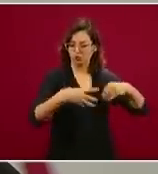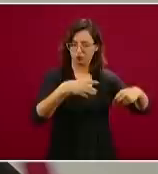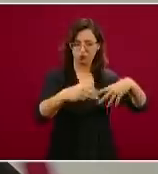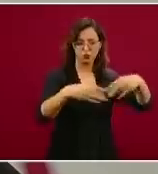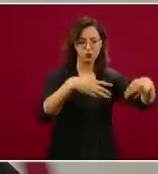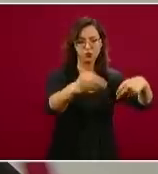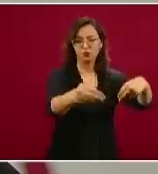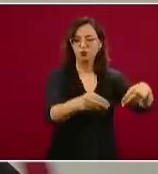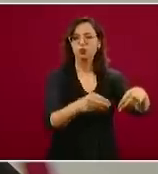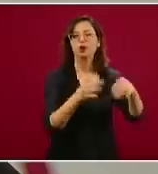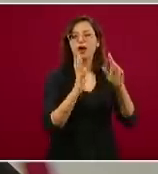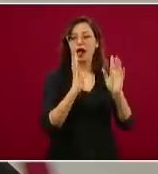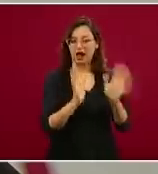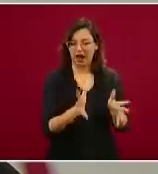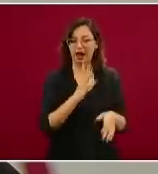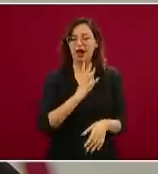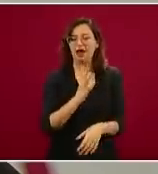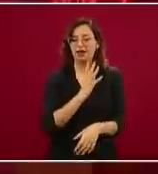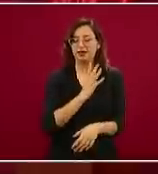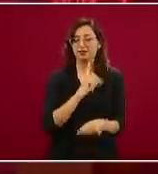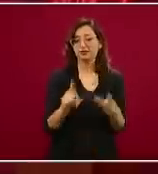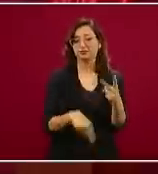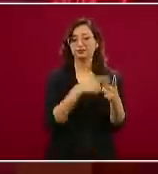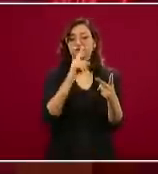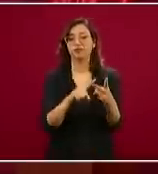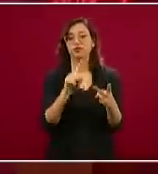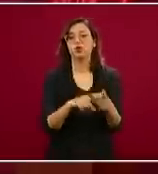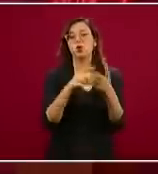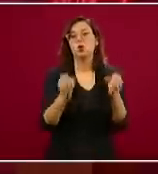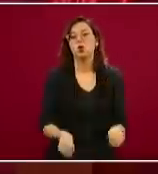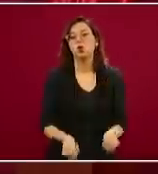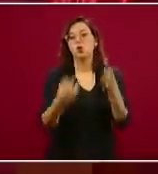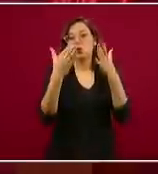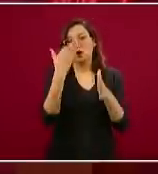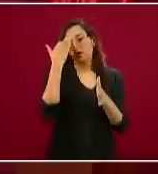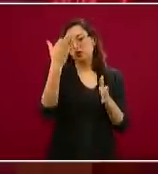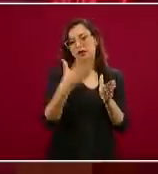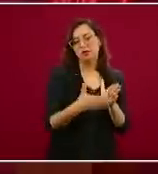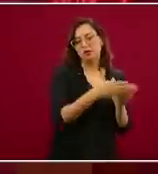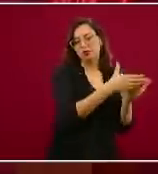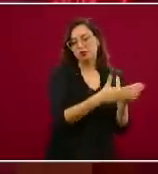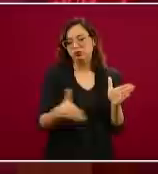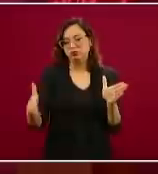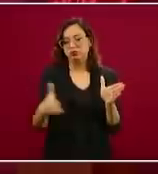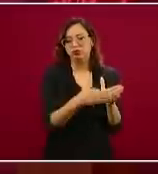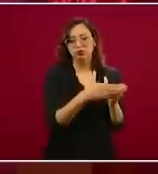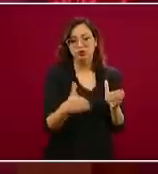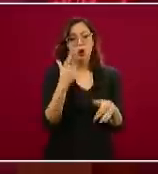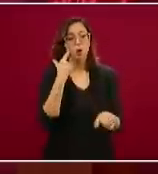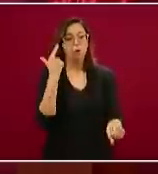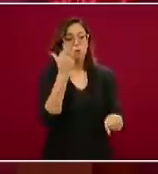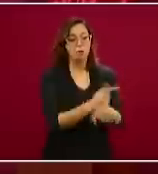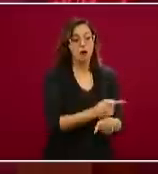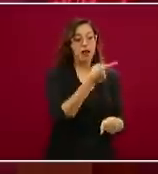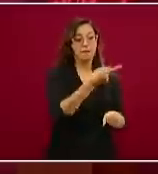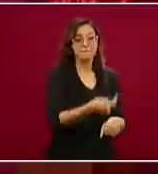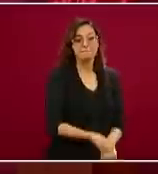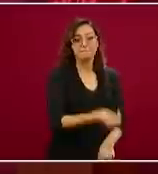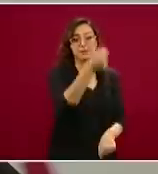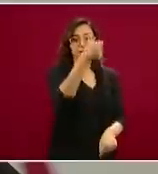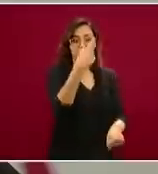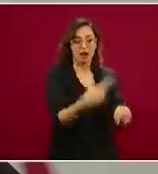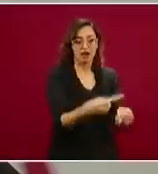comunitaria sostenida, y lo segundo, el periodo que en general ha transcurrido entre la detección del primer caso